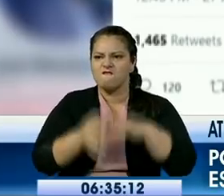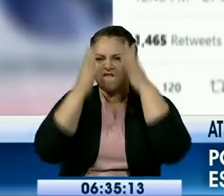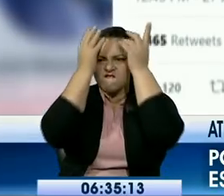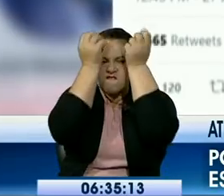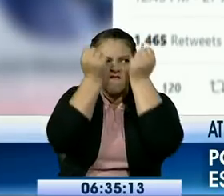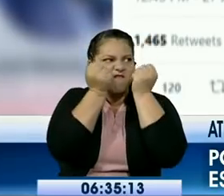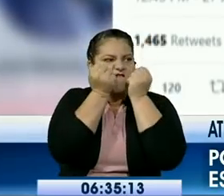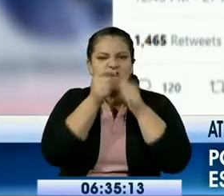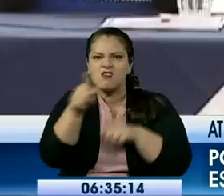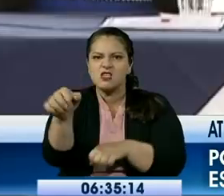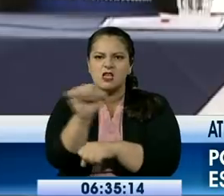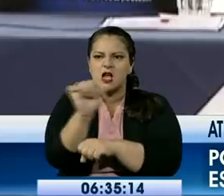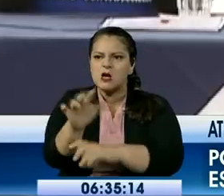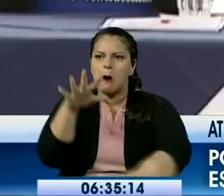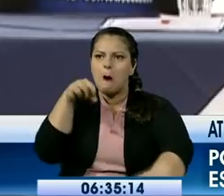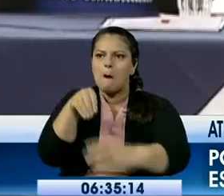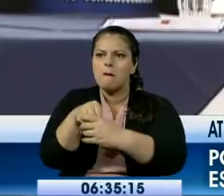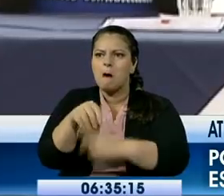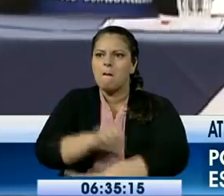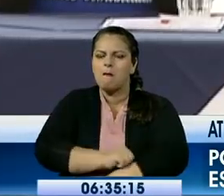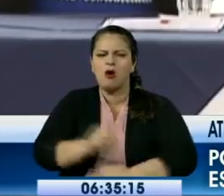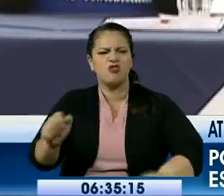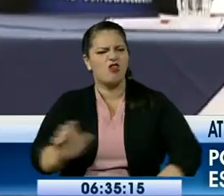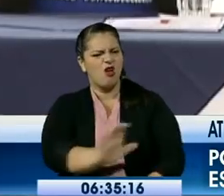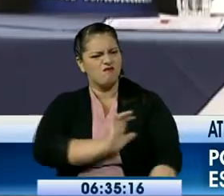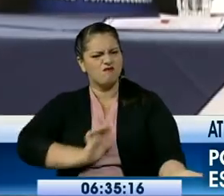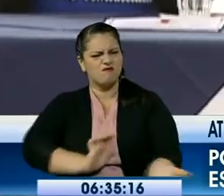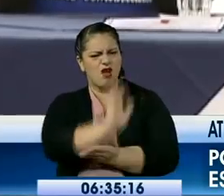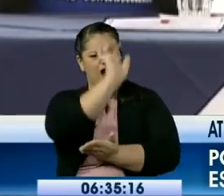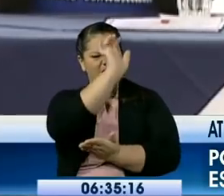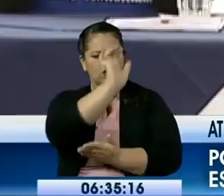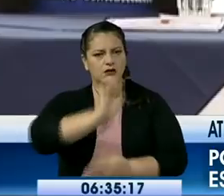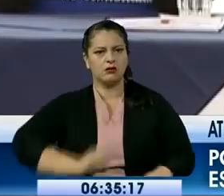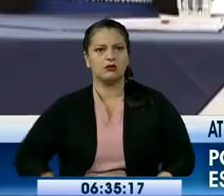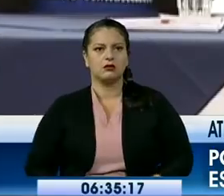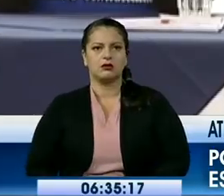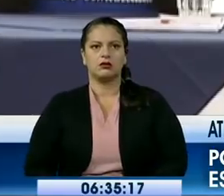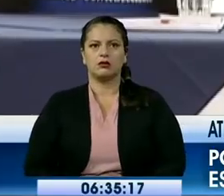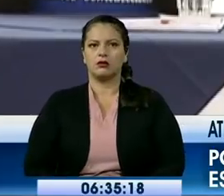vez en Ecuador. Ahora estamos en control total de la situación.